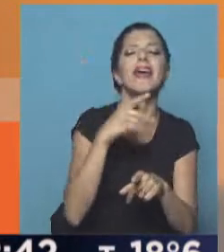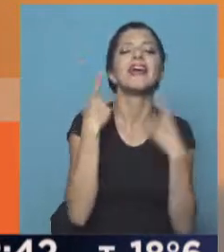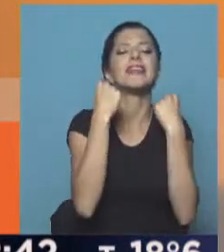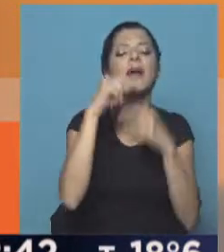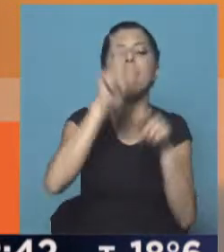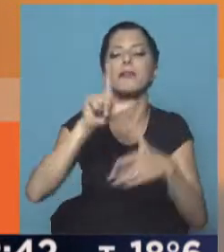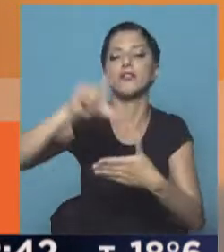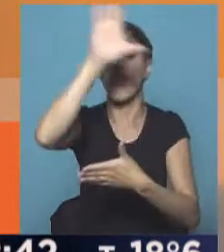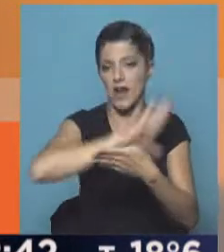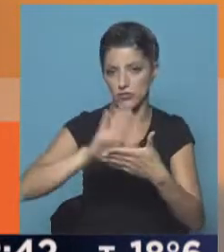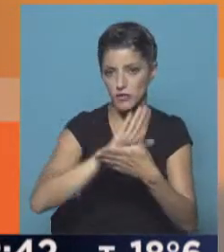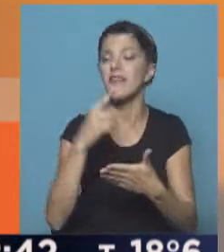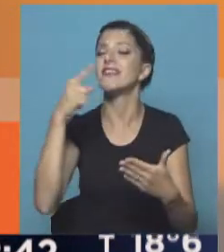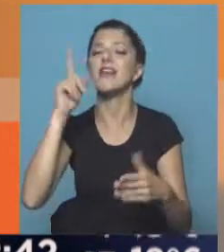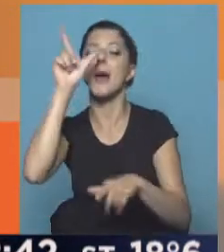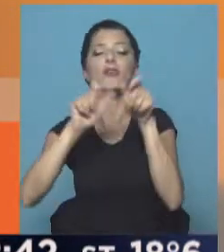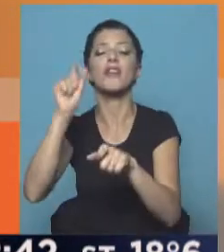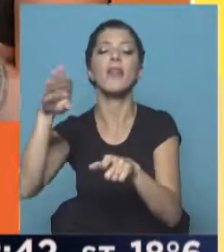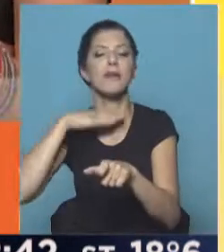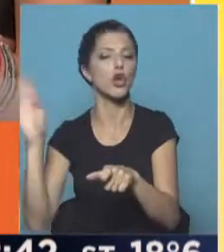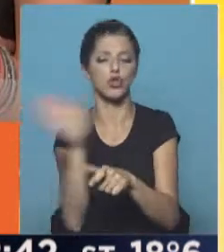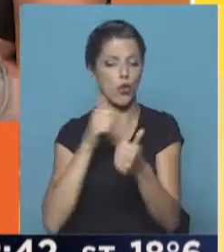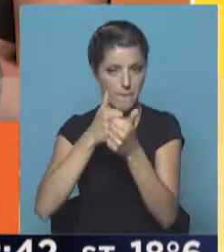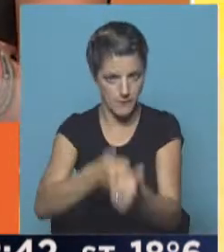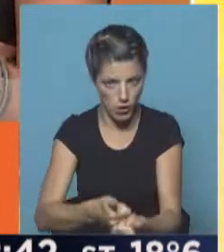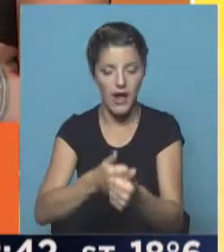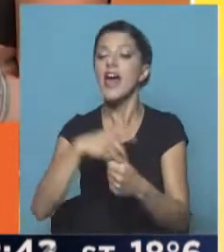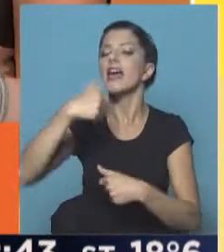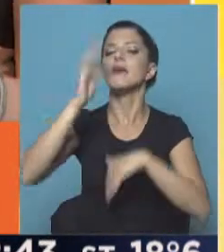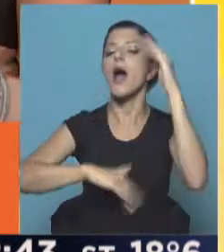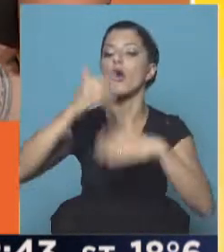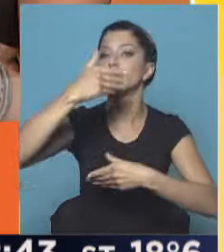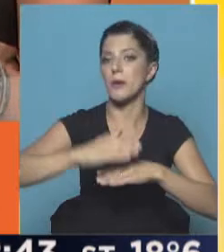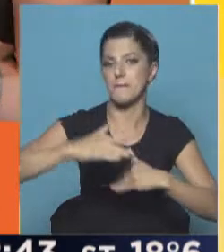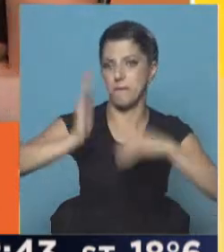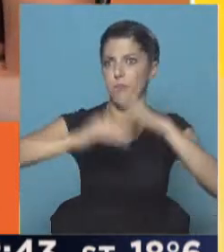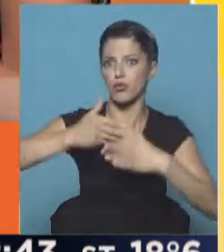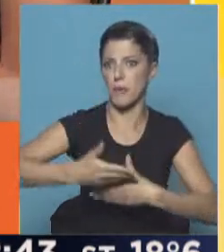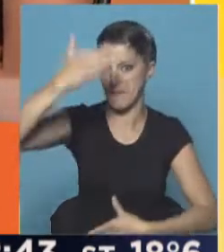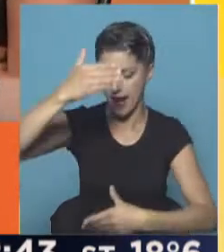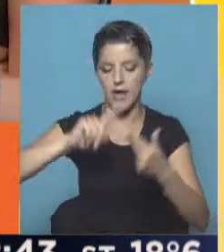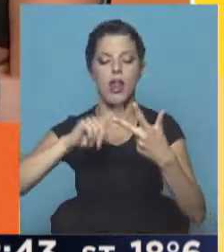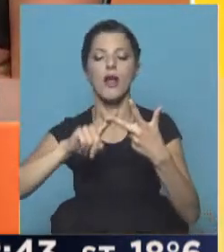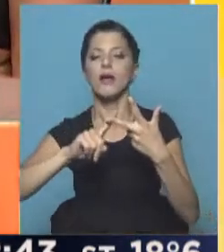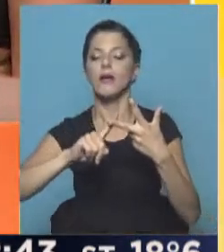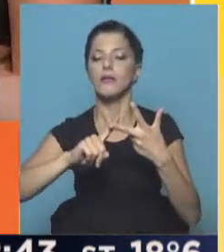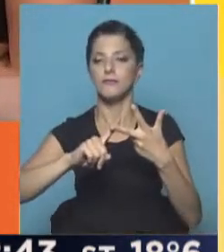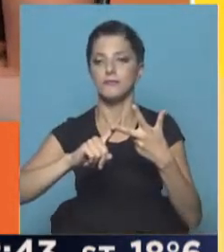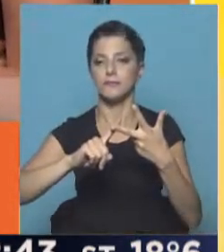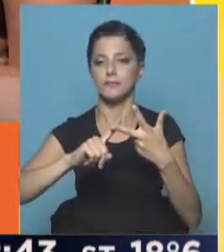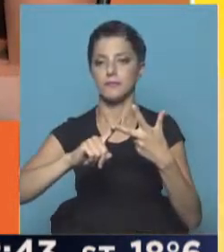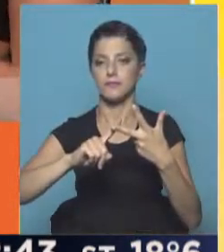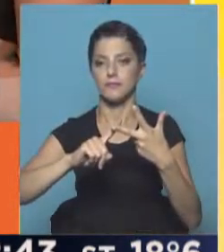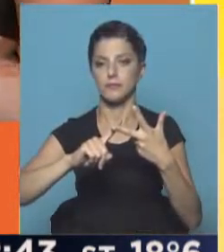trataba a los mexicanos de violadores, de construir un muro? ¿Dónde estaba el partido republicano cuando se